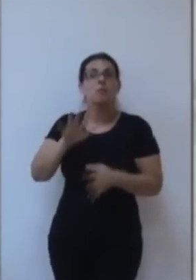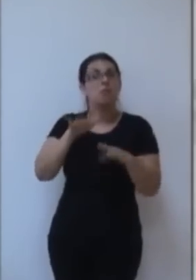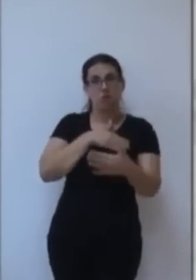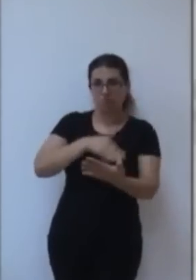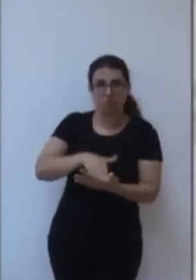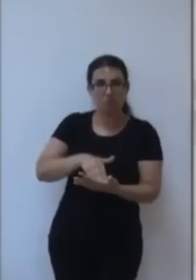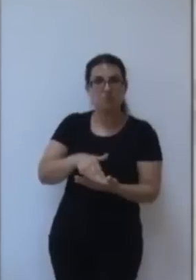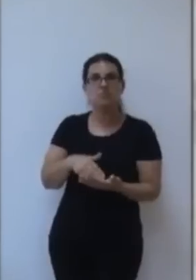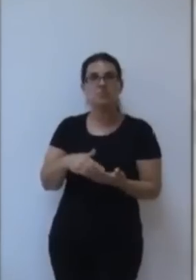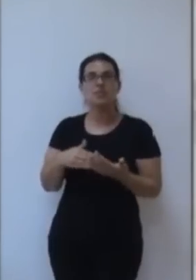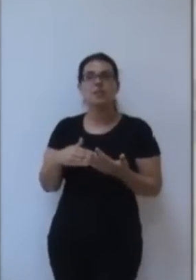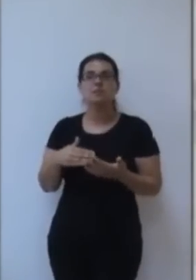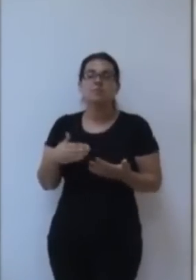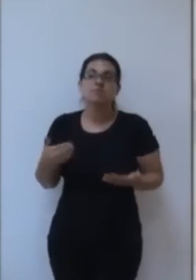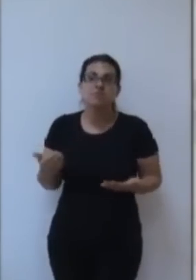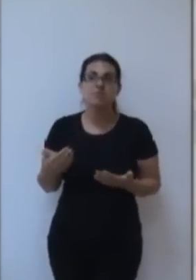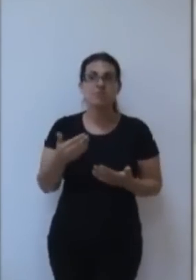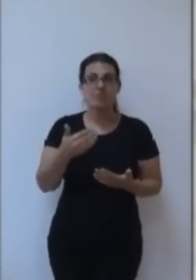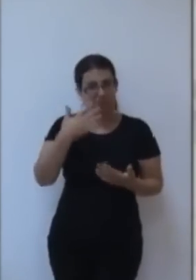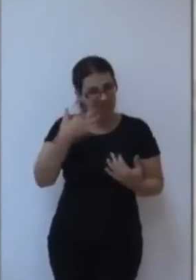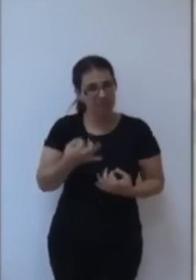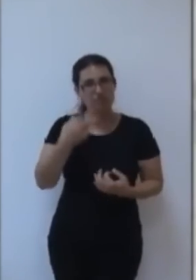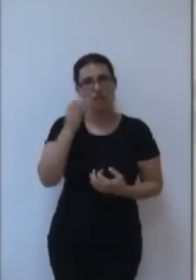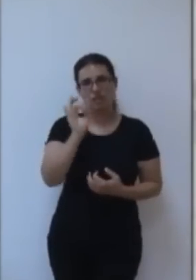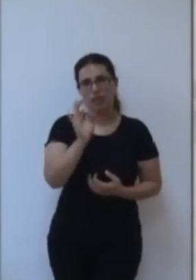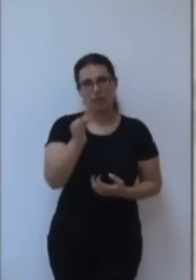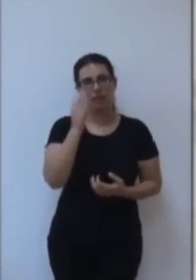ellas, pero en realidad efectivamente